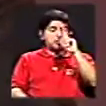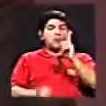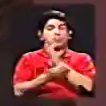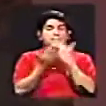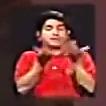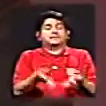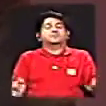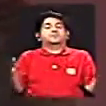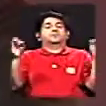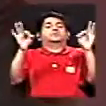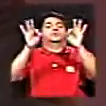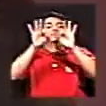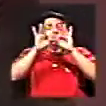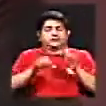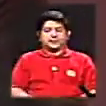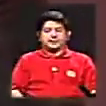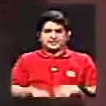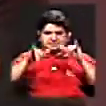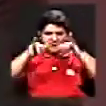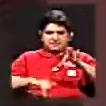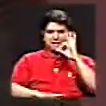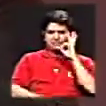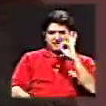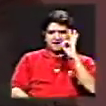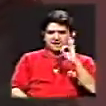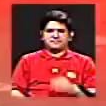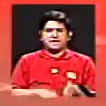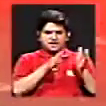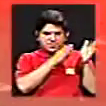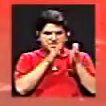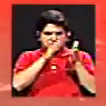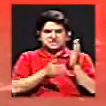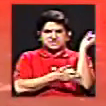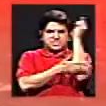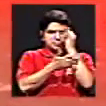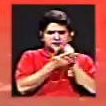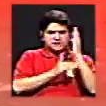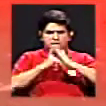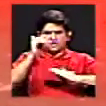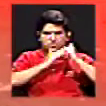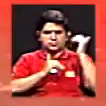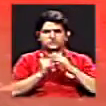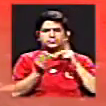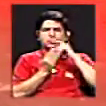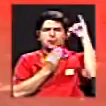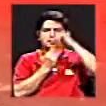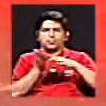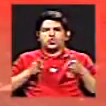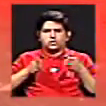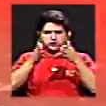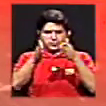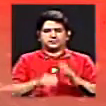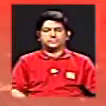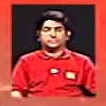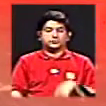aspectos fundamentales en el mantenimiento y en la preparación, diseño y construcción de un proyecto de carreteras. Y entonces estos elementos particulares, como